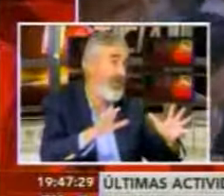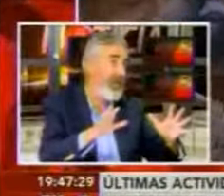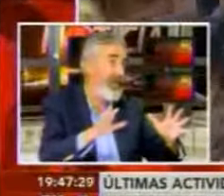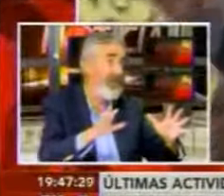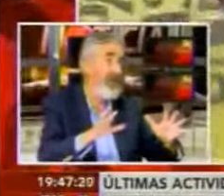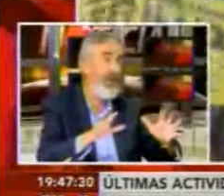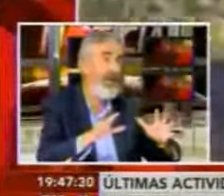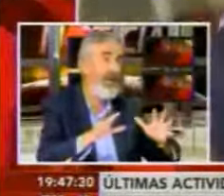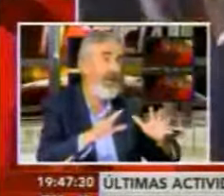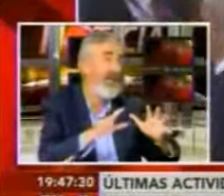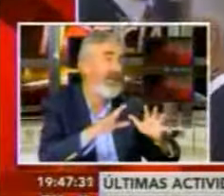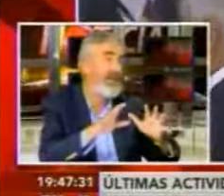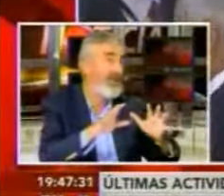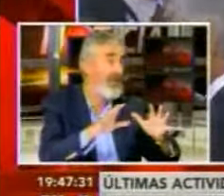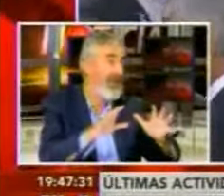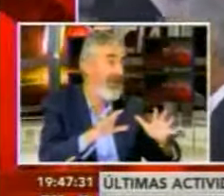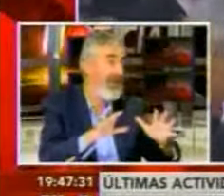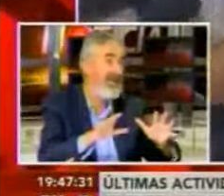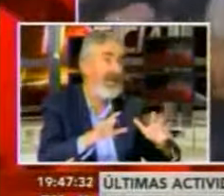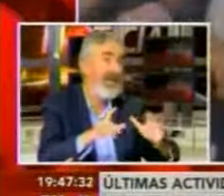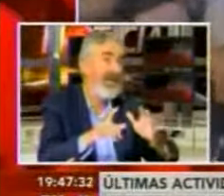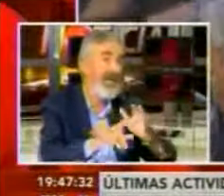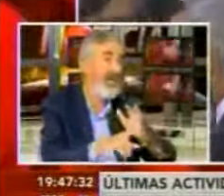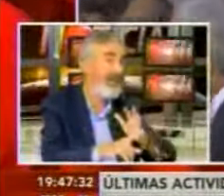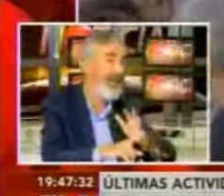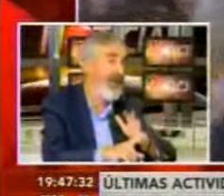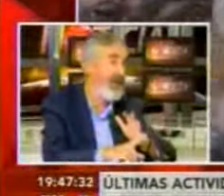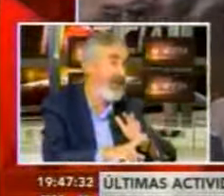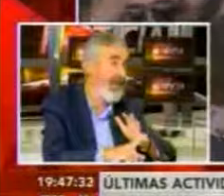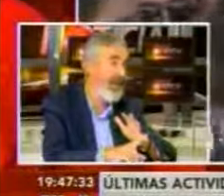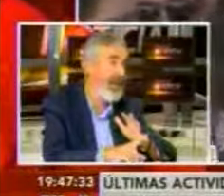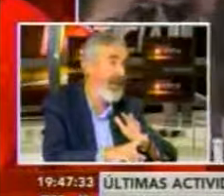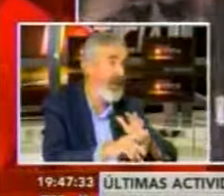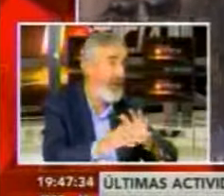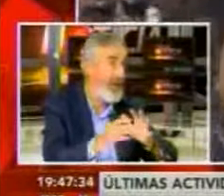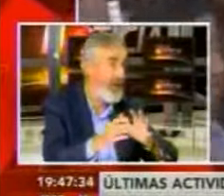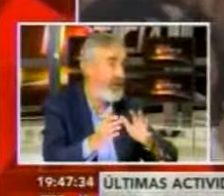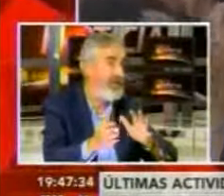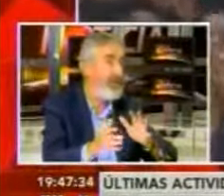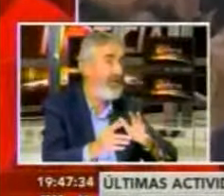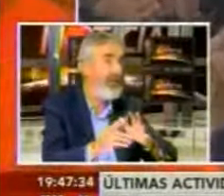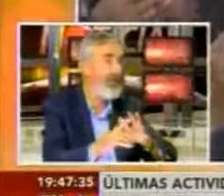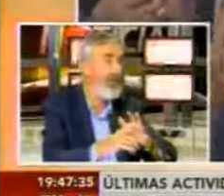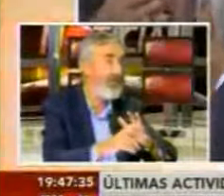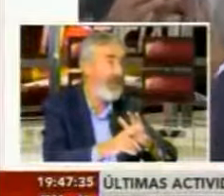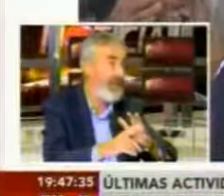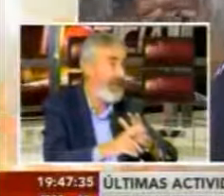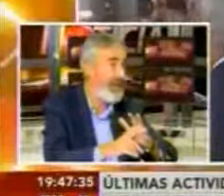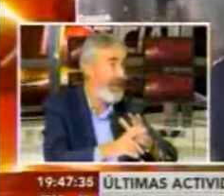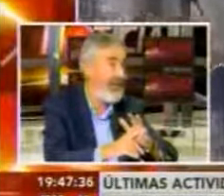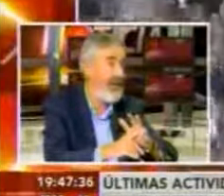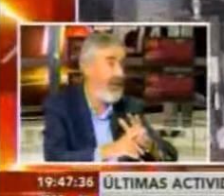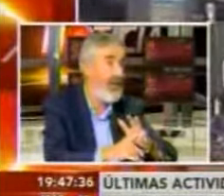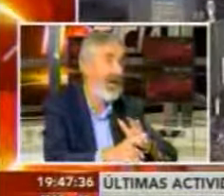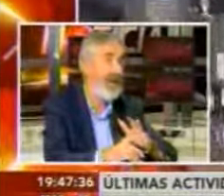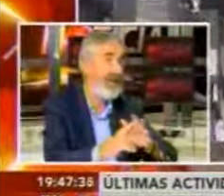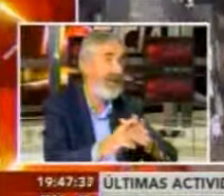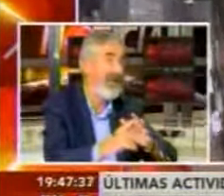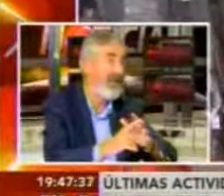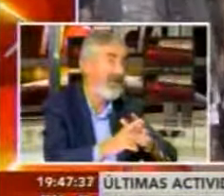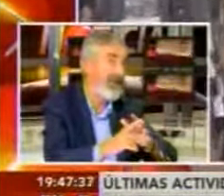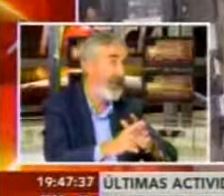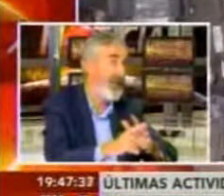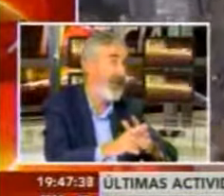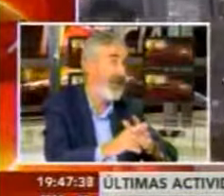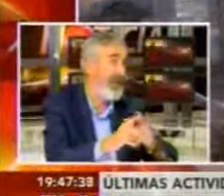han mejorado la situación, pero muchas también están bastante endeudadas. También sectores populares están endeudados y viven en una situación de empleo